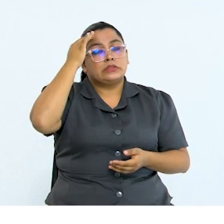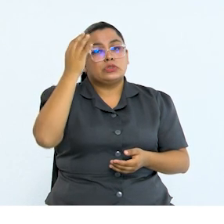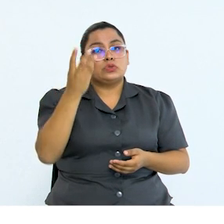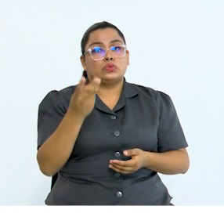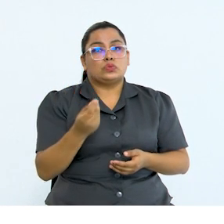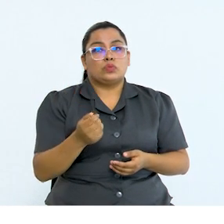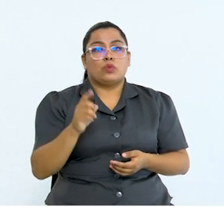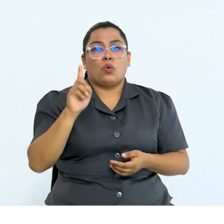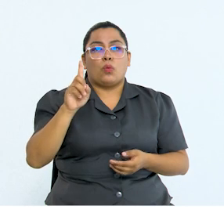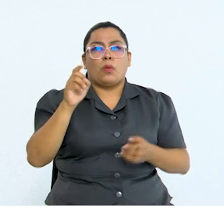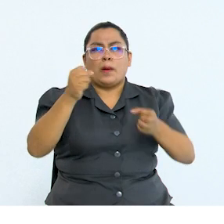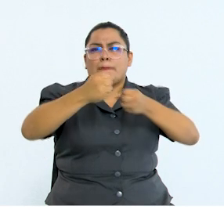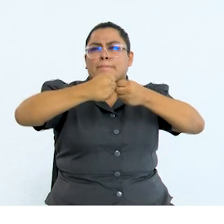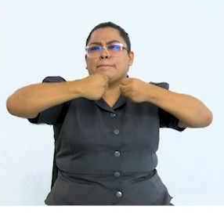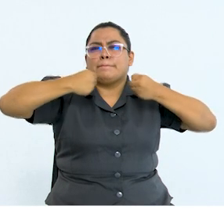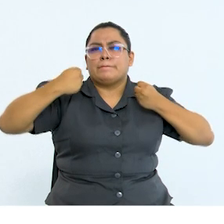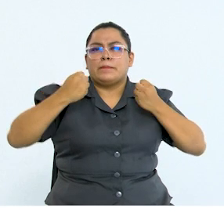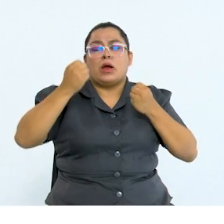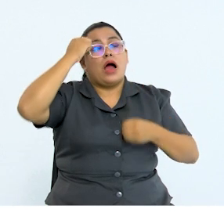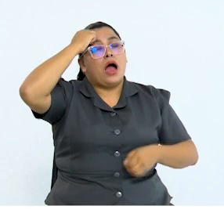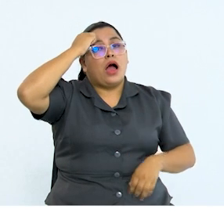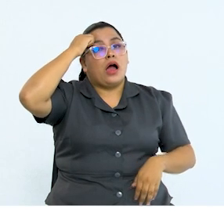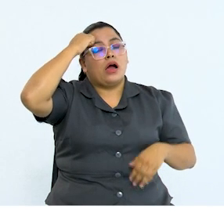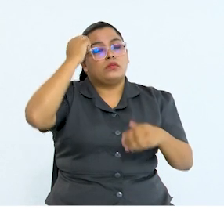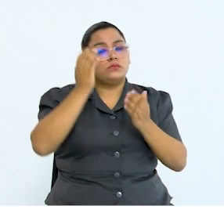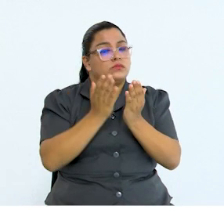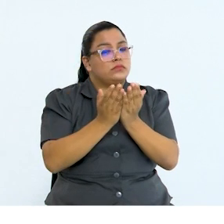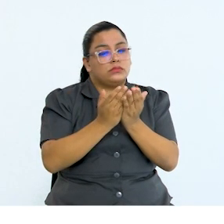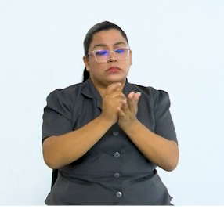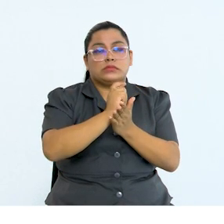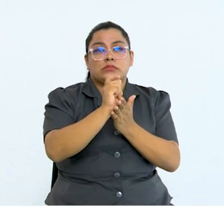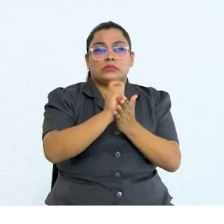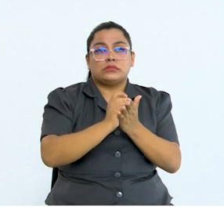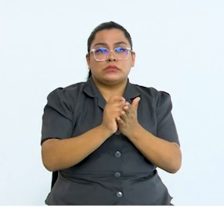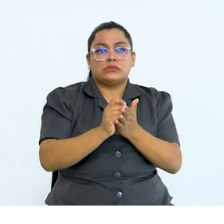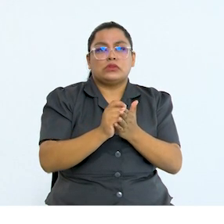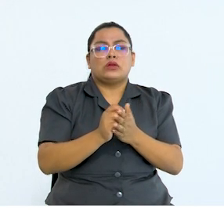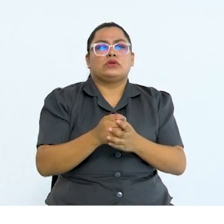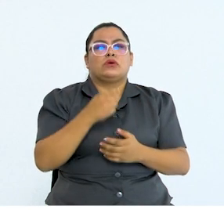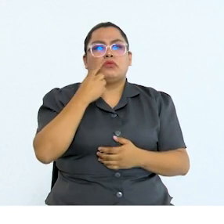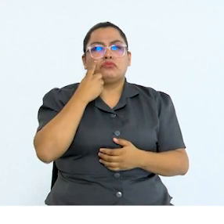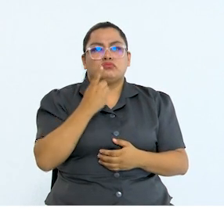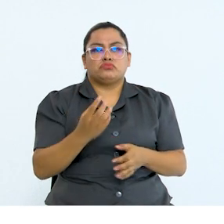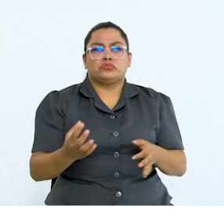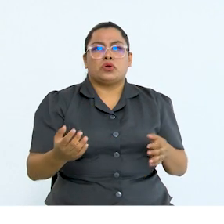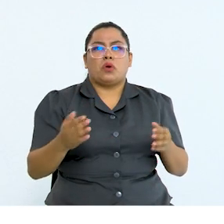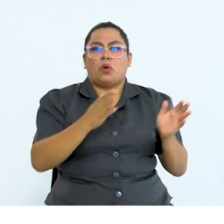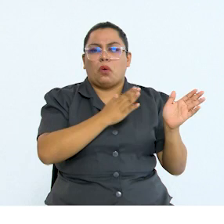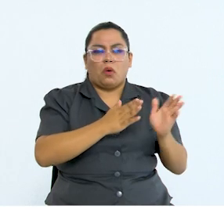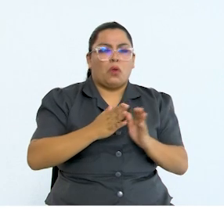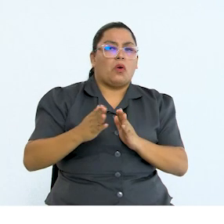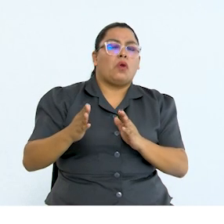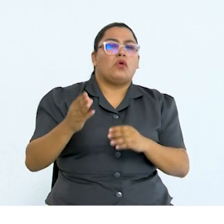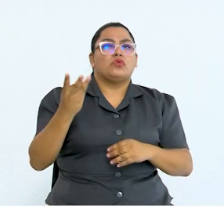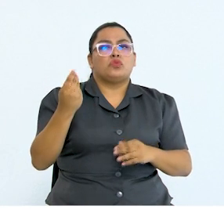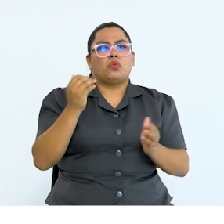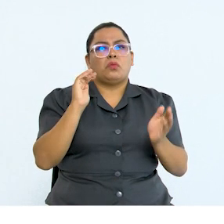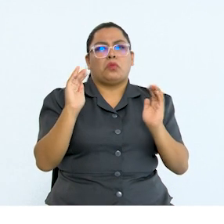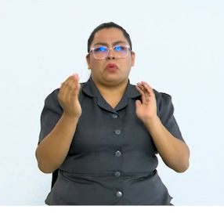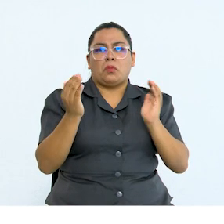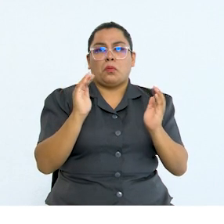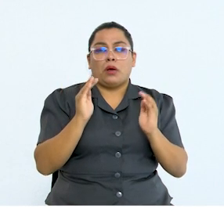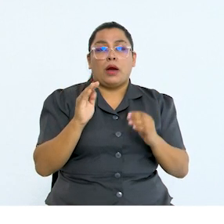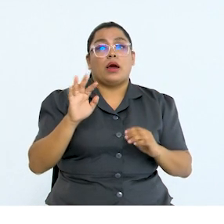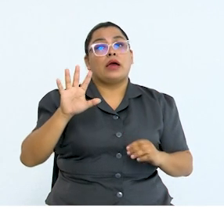la lectura y la escritura, se hace composición y descomposición y se comparan. Mientras que en quinto grado se conocen los